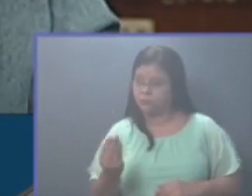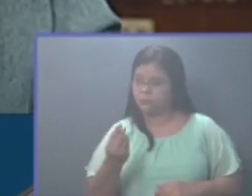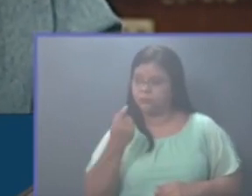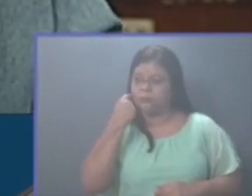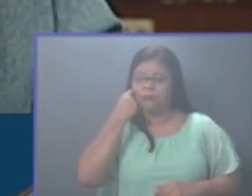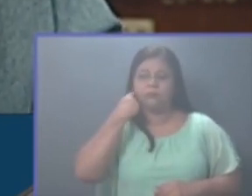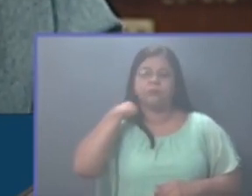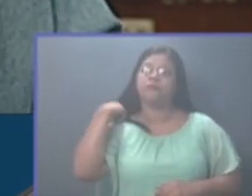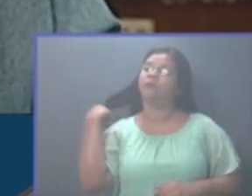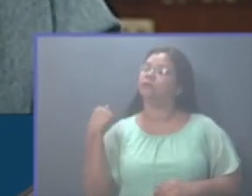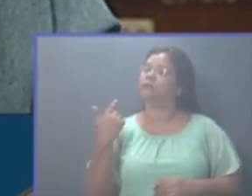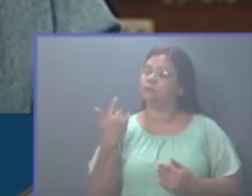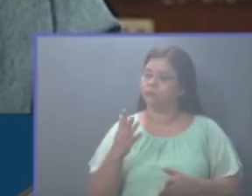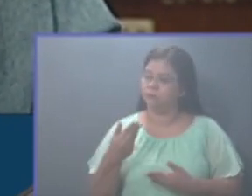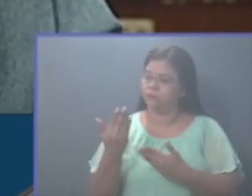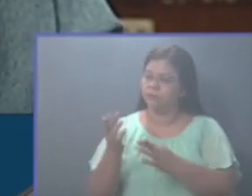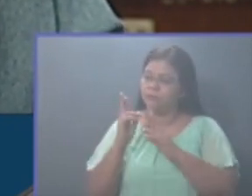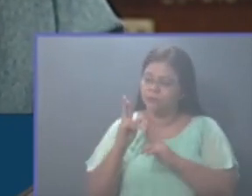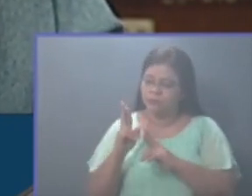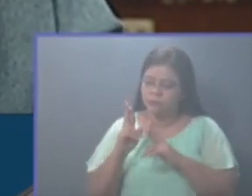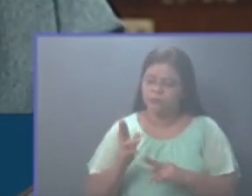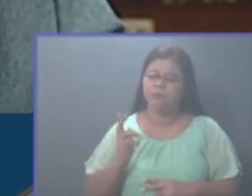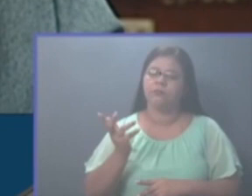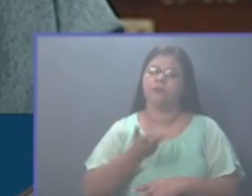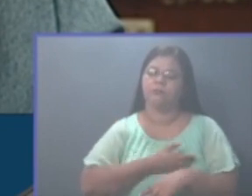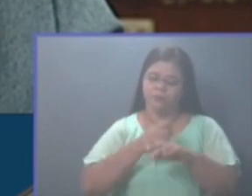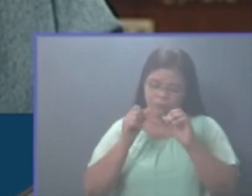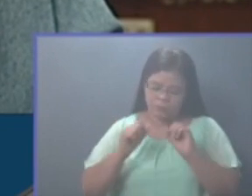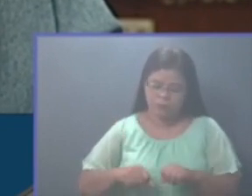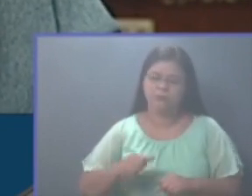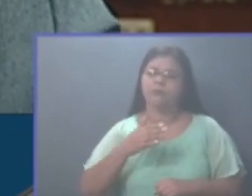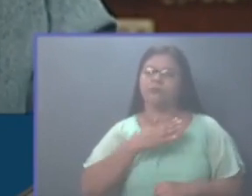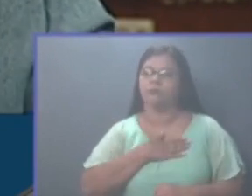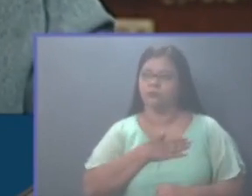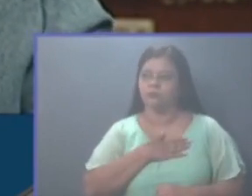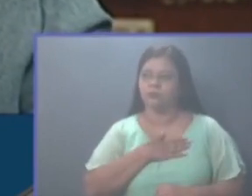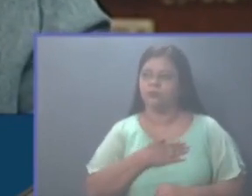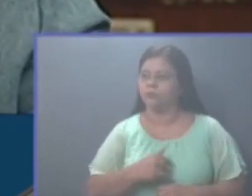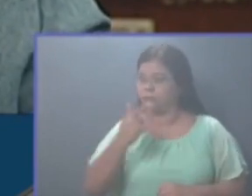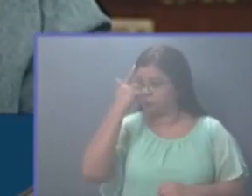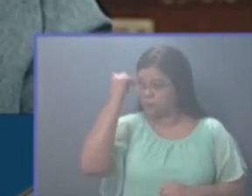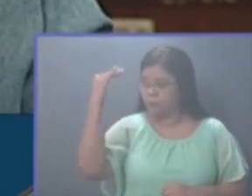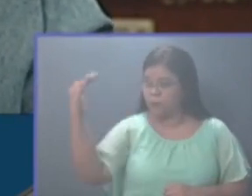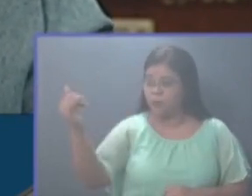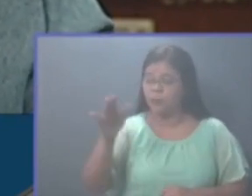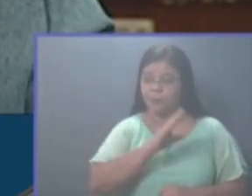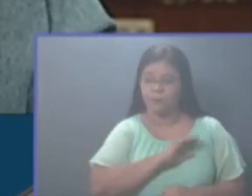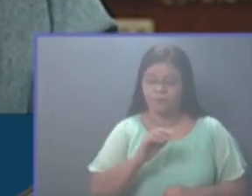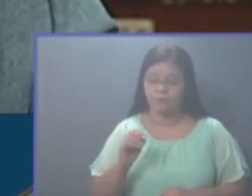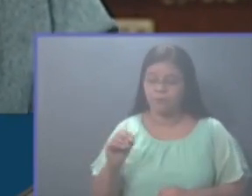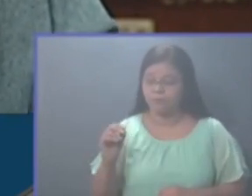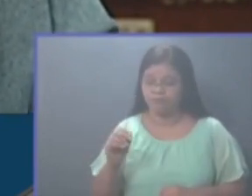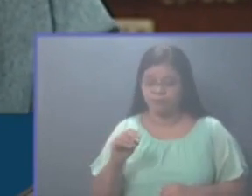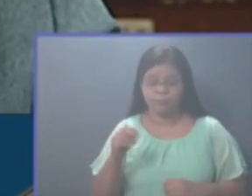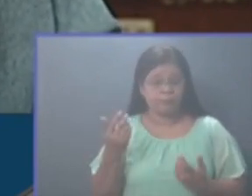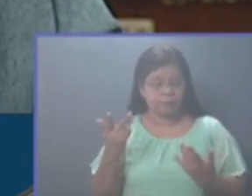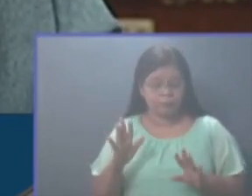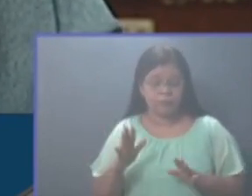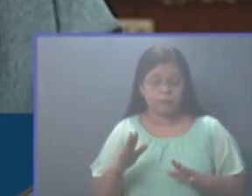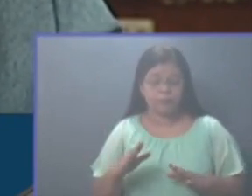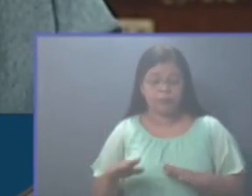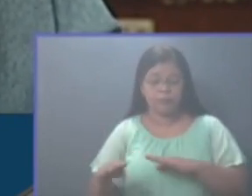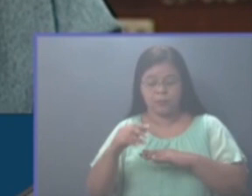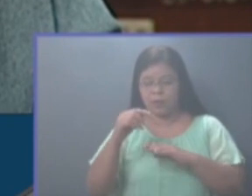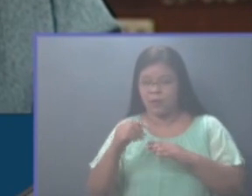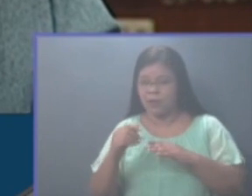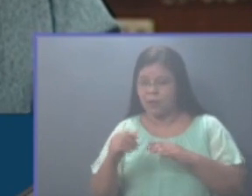la expectativa grande de que vamos a tener también una política hacia El Salvador que se base en